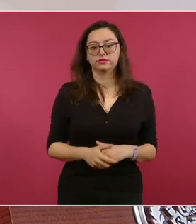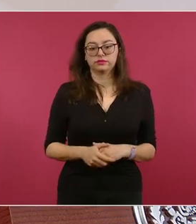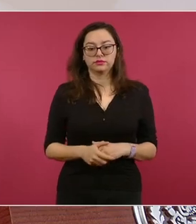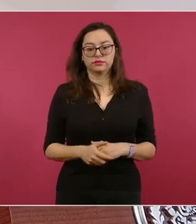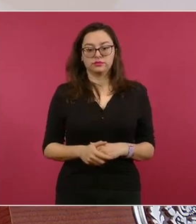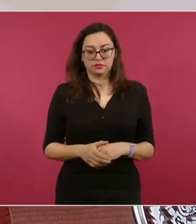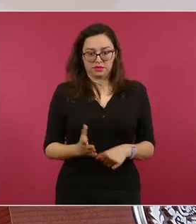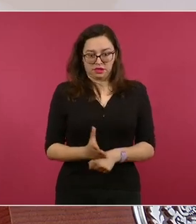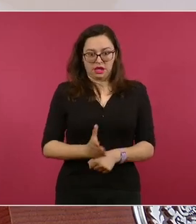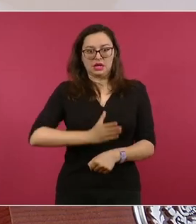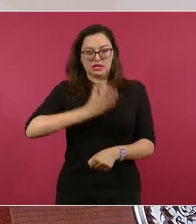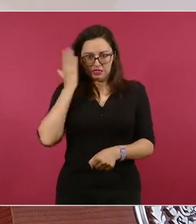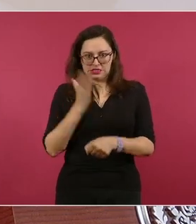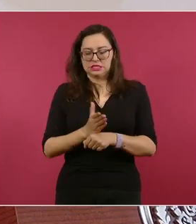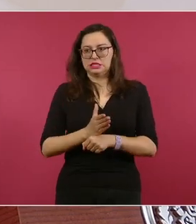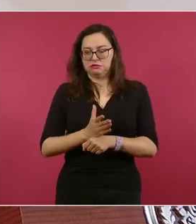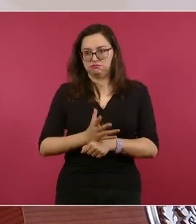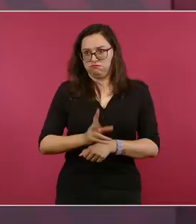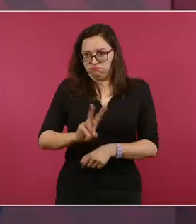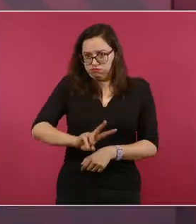para realmente